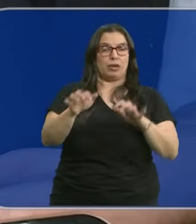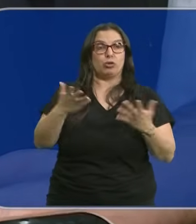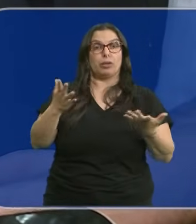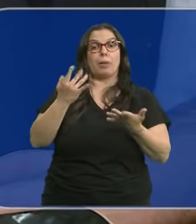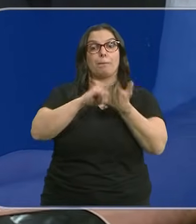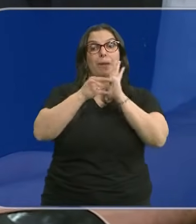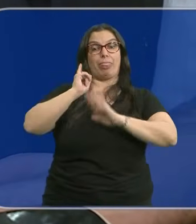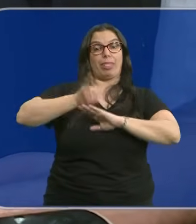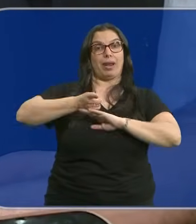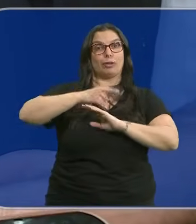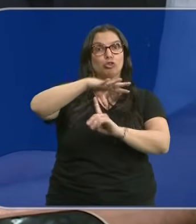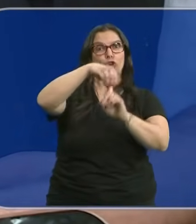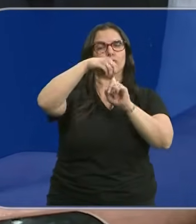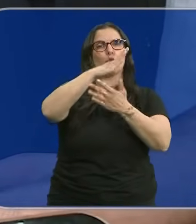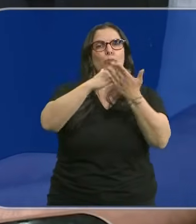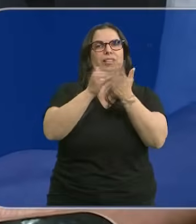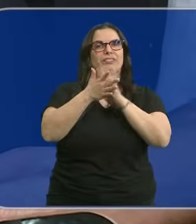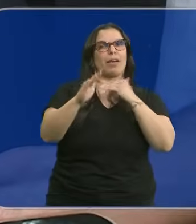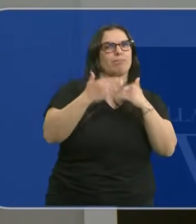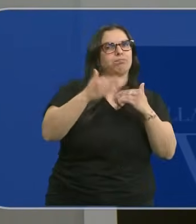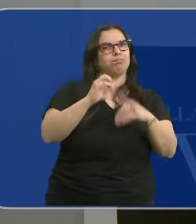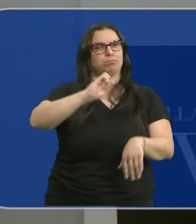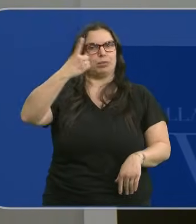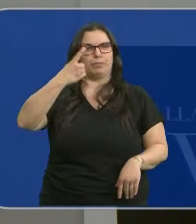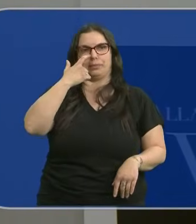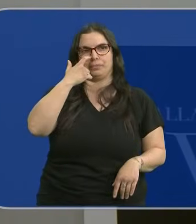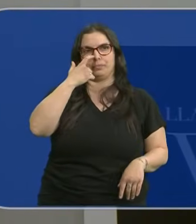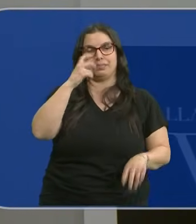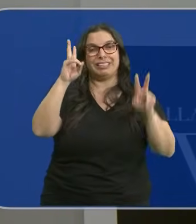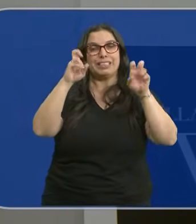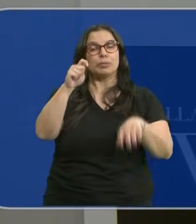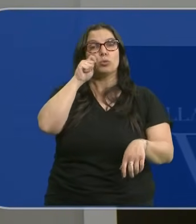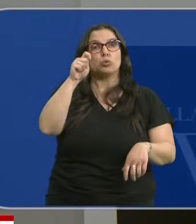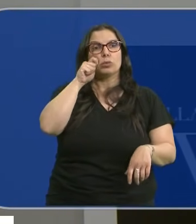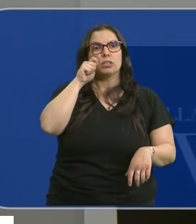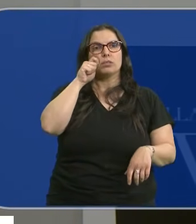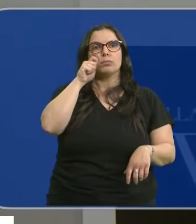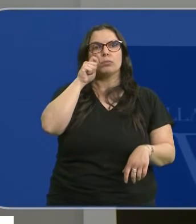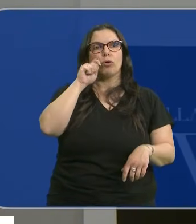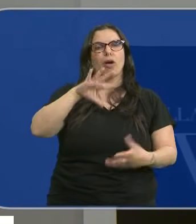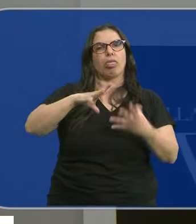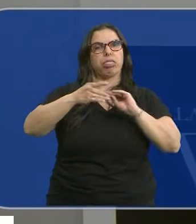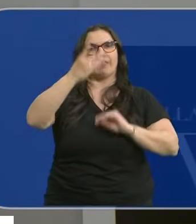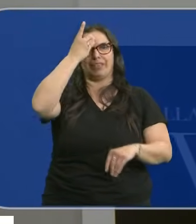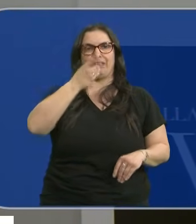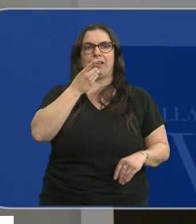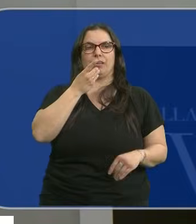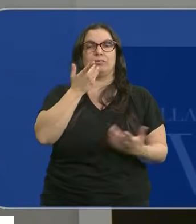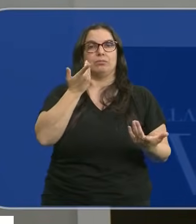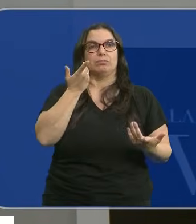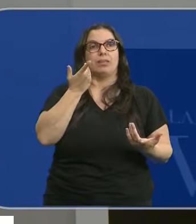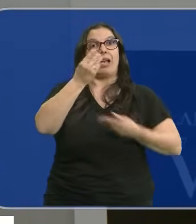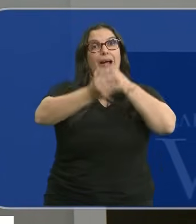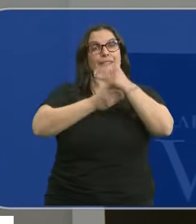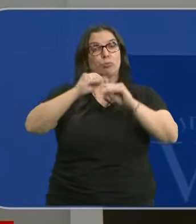con este plan director, pues esta comunidad se sitúa a la vanguardia. El portal de turismo es fundamentalmente digitalizado. Lo hemos hecho para que